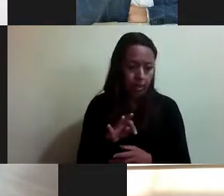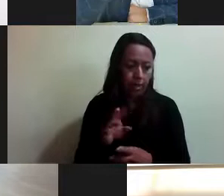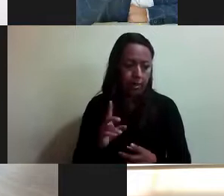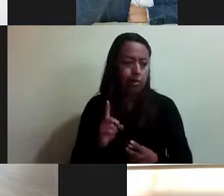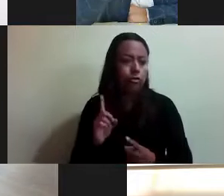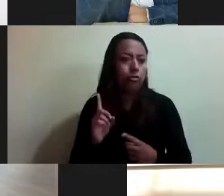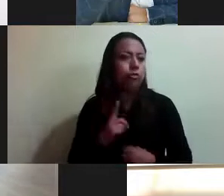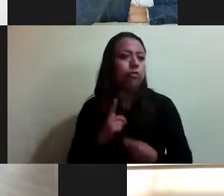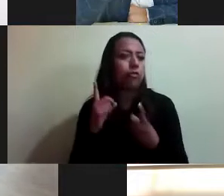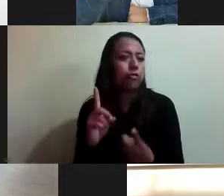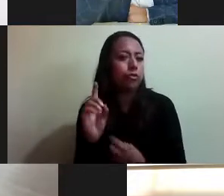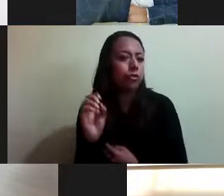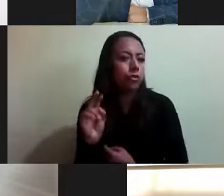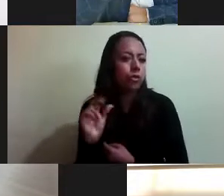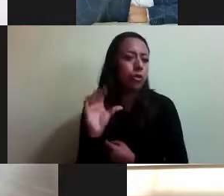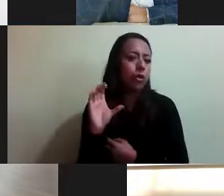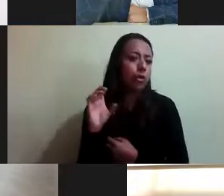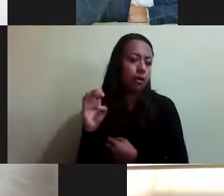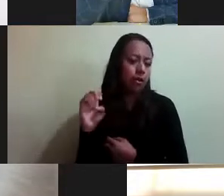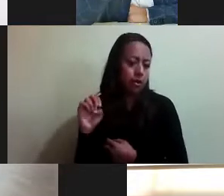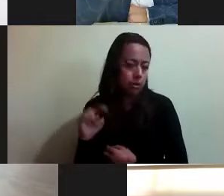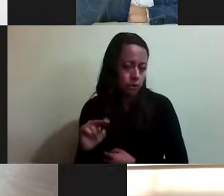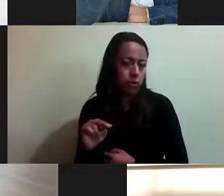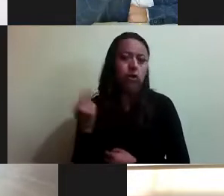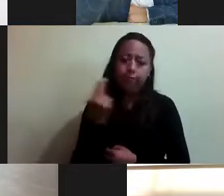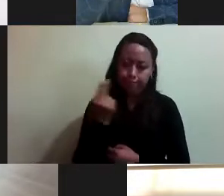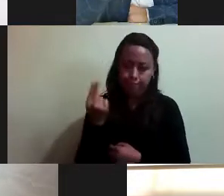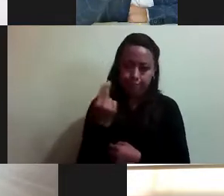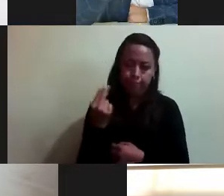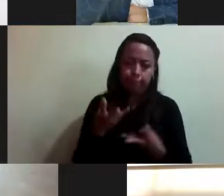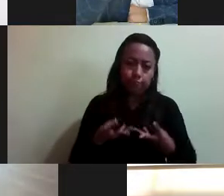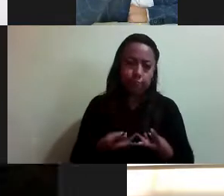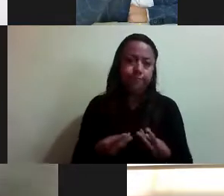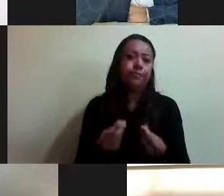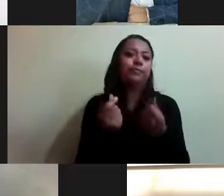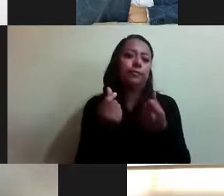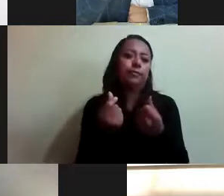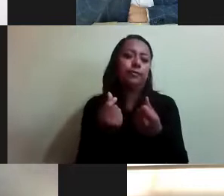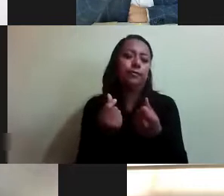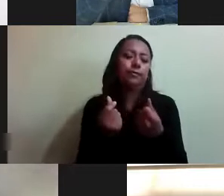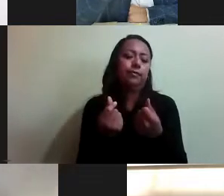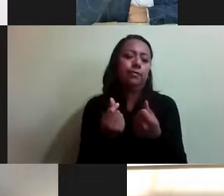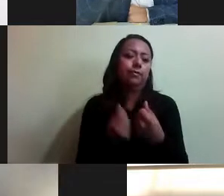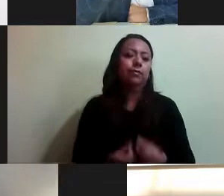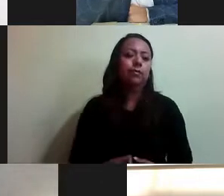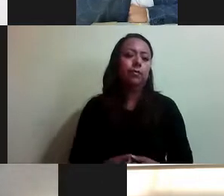obviamente esto implica que es un gasto. Y como tal, pues sí, como bien lo